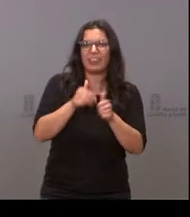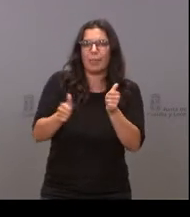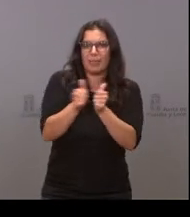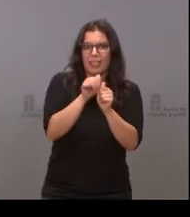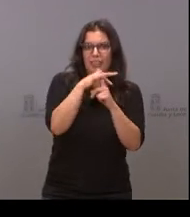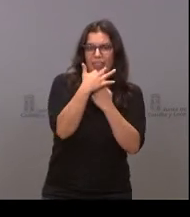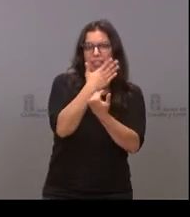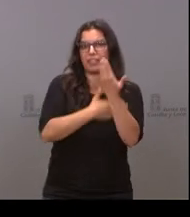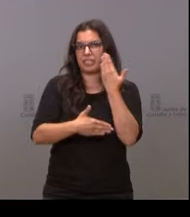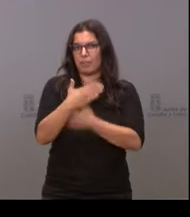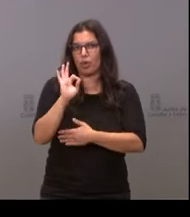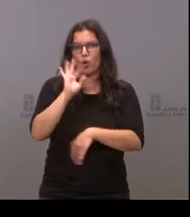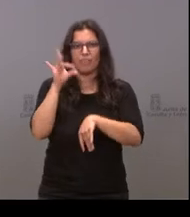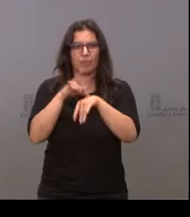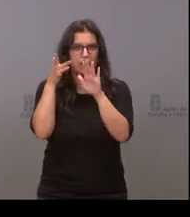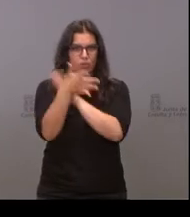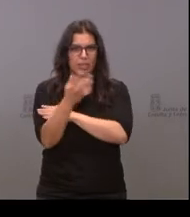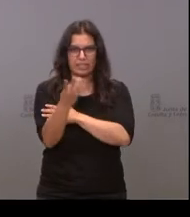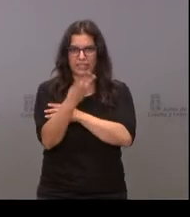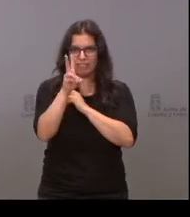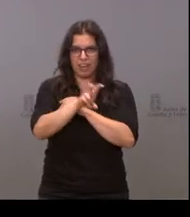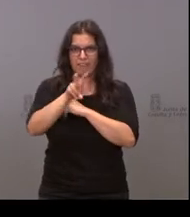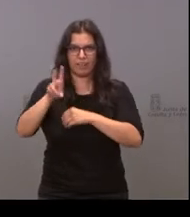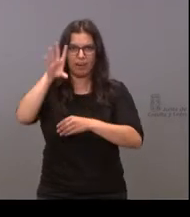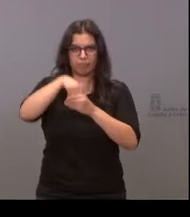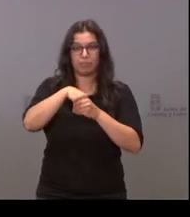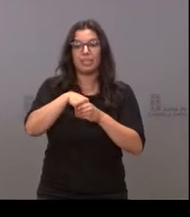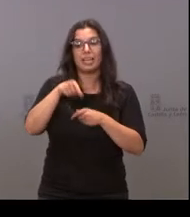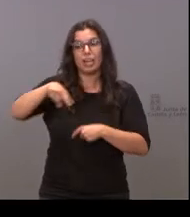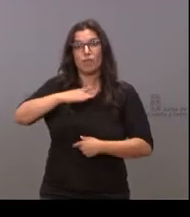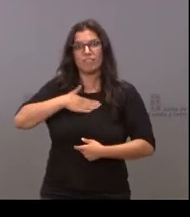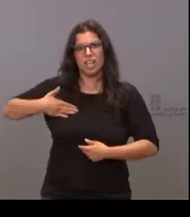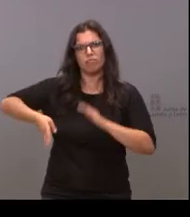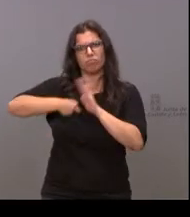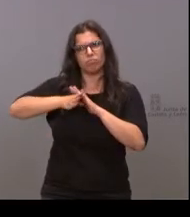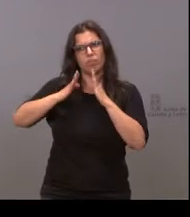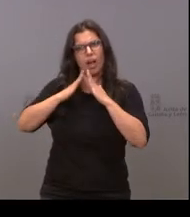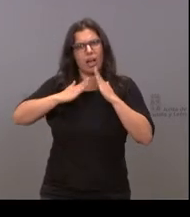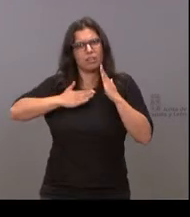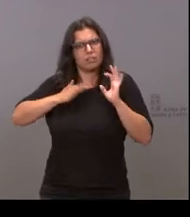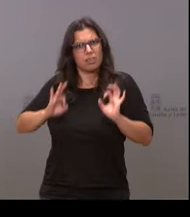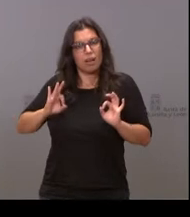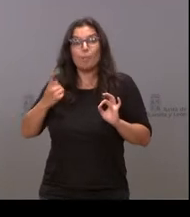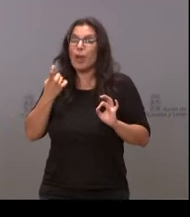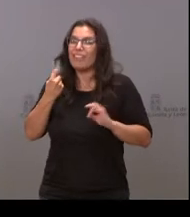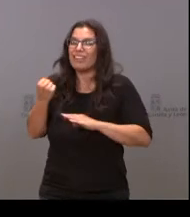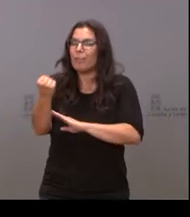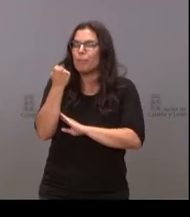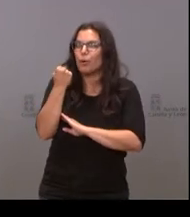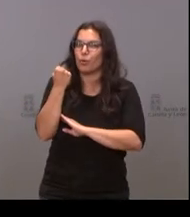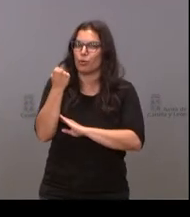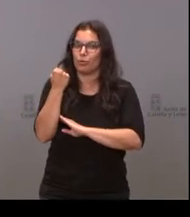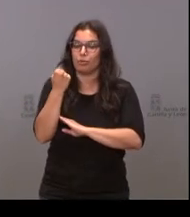discapacidad o enfermedades crónicas que quieren continuar en su domicilio y que necesitan apoyos para poder